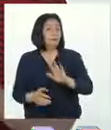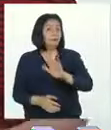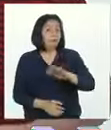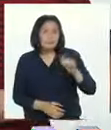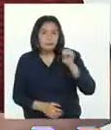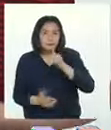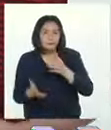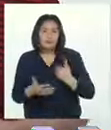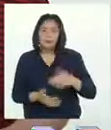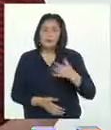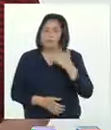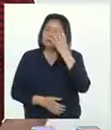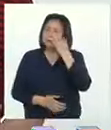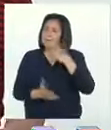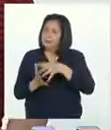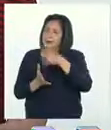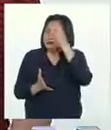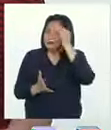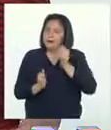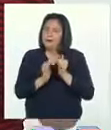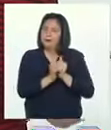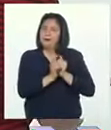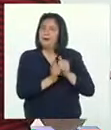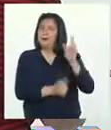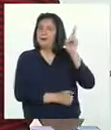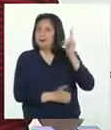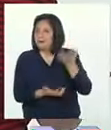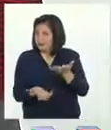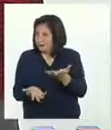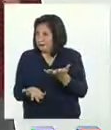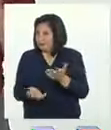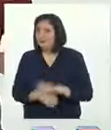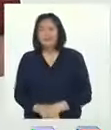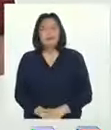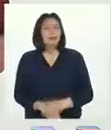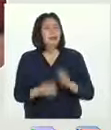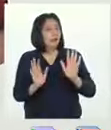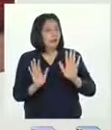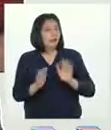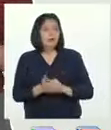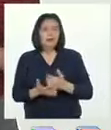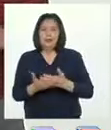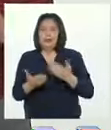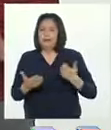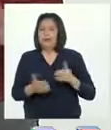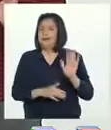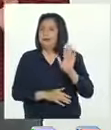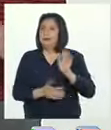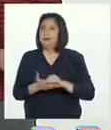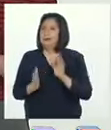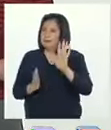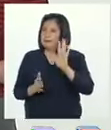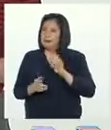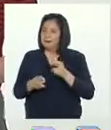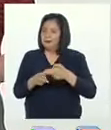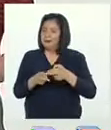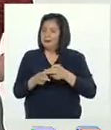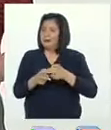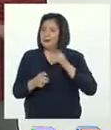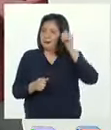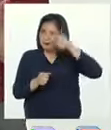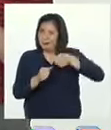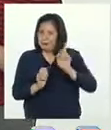Chicas y chicos, qué bonito es aprender de la mano de nuestros docentes, ¿no les parece? Ahora sí, antes de irnos, vamos a hacer nuestro breve